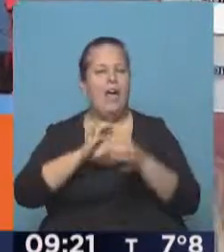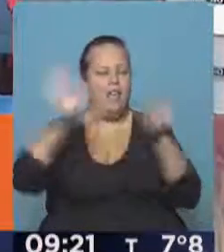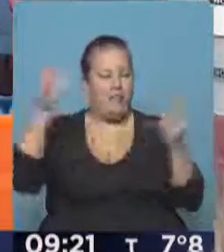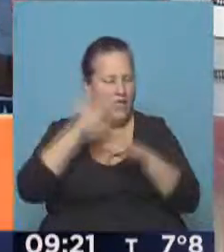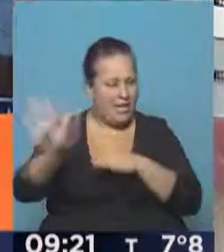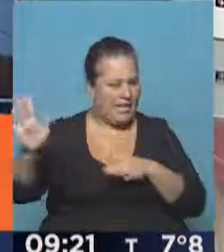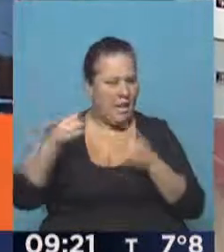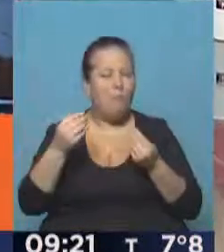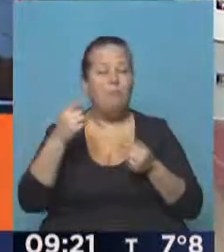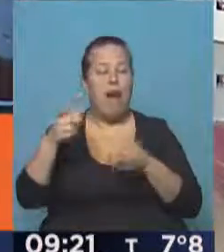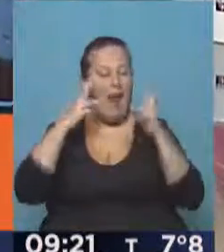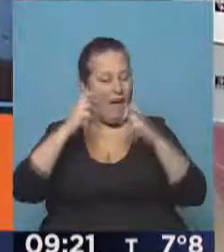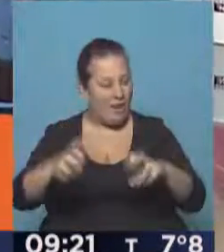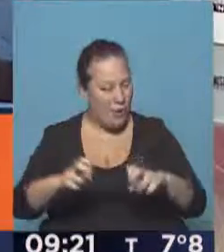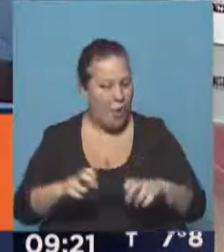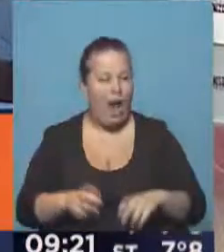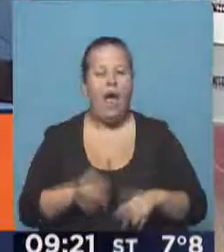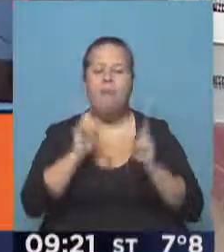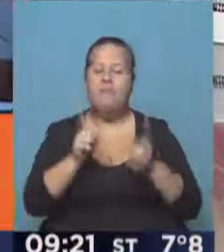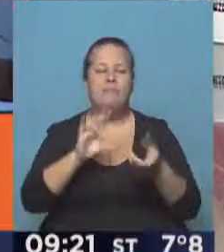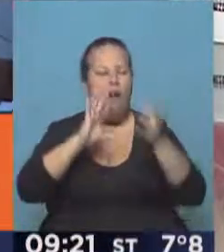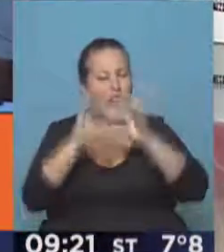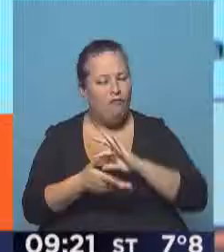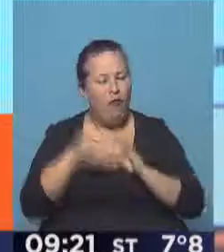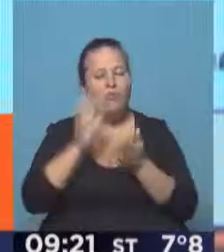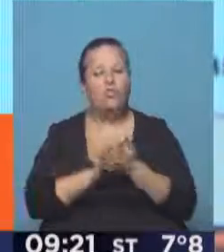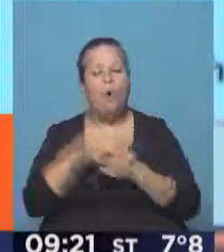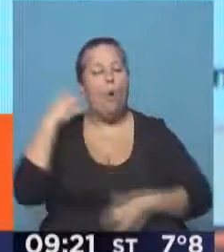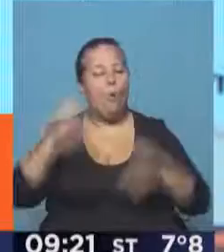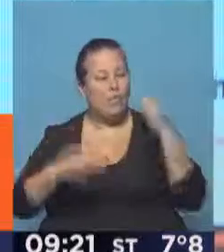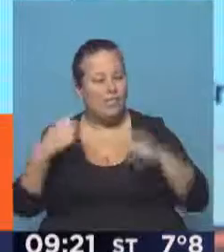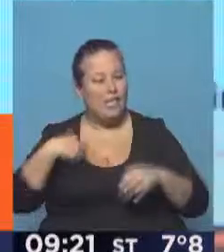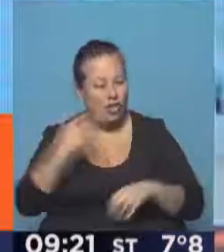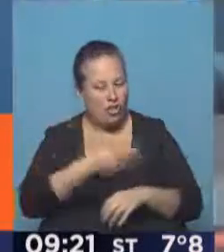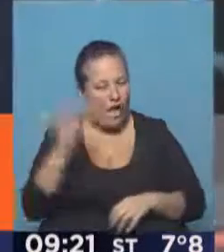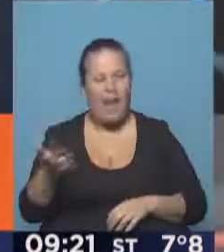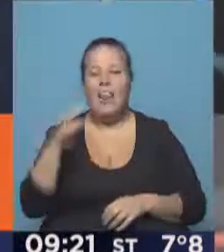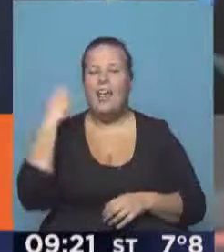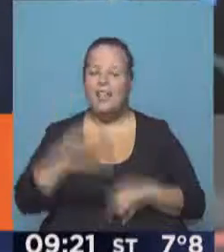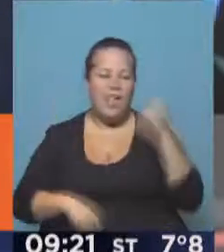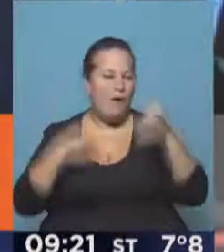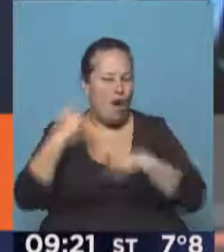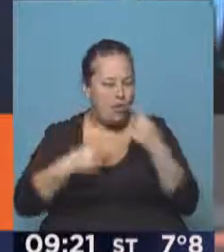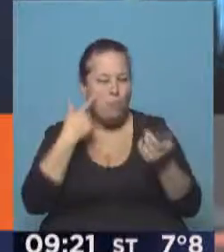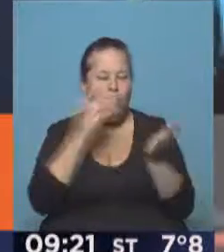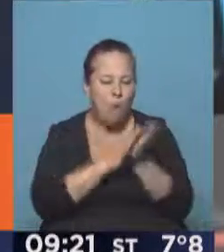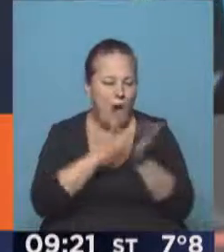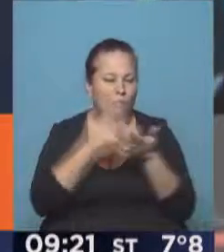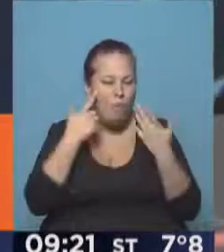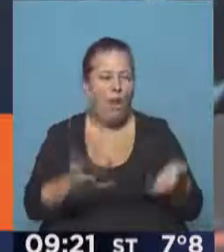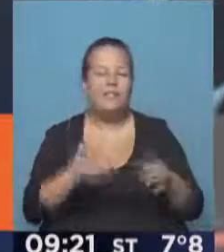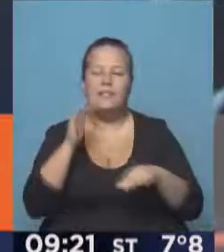independencia necesaria para que investigue, del mismo modo en el orden de la justicia social tiene que seguir evidenciando